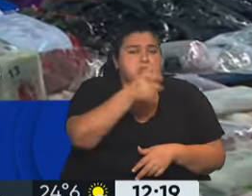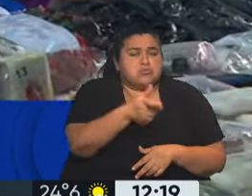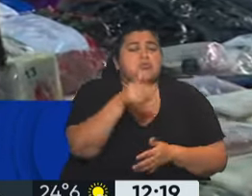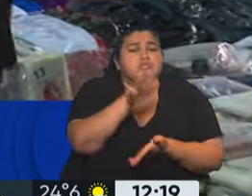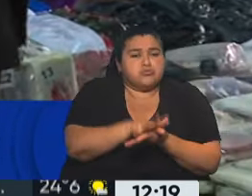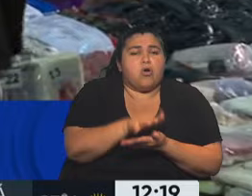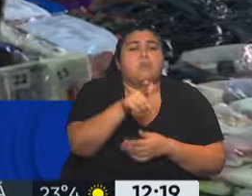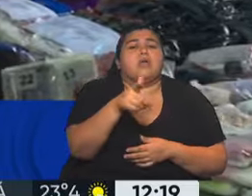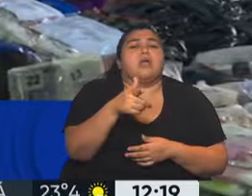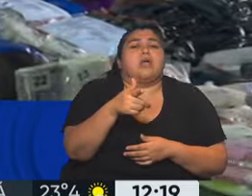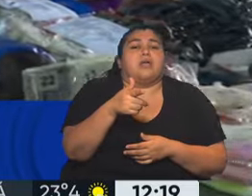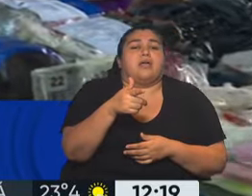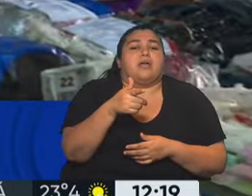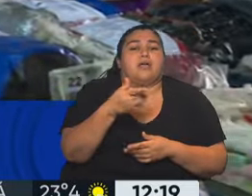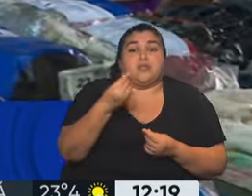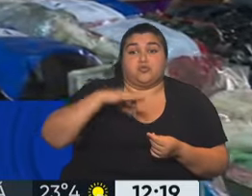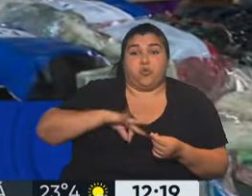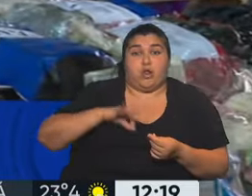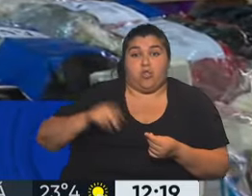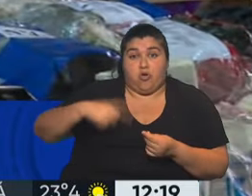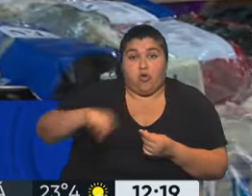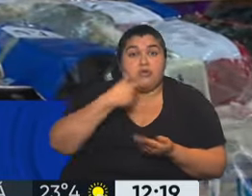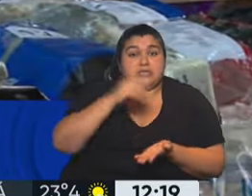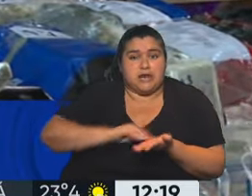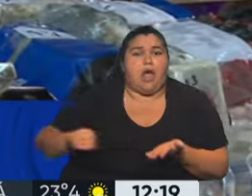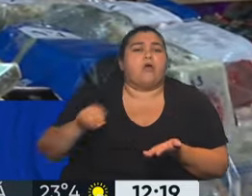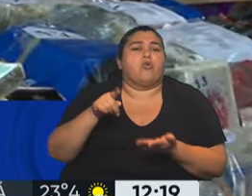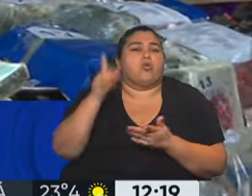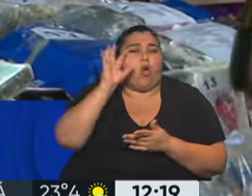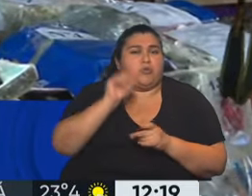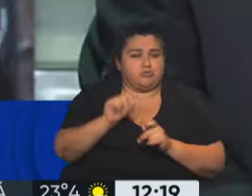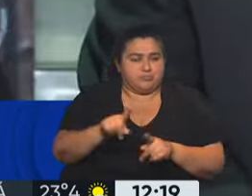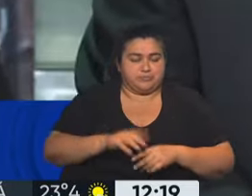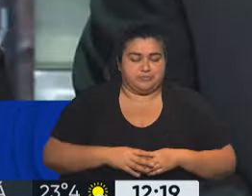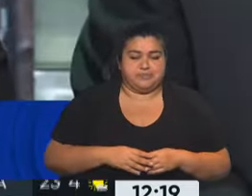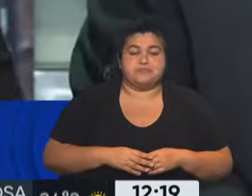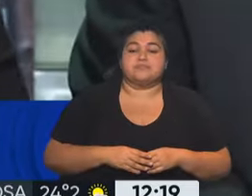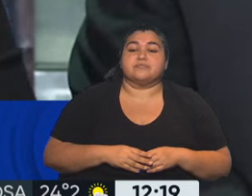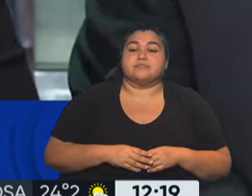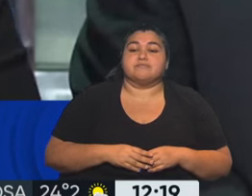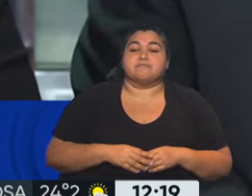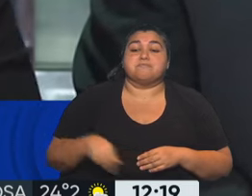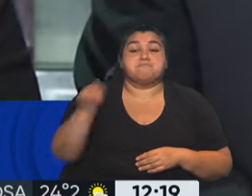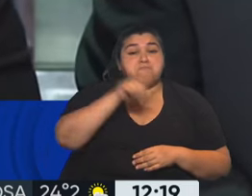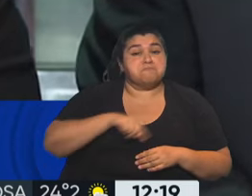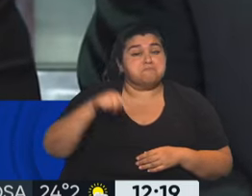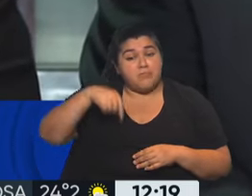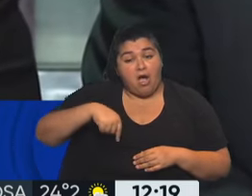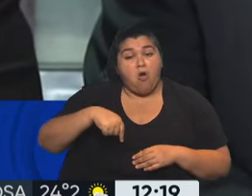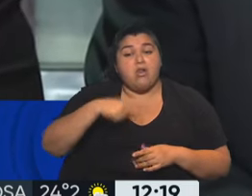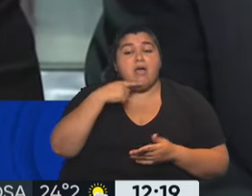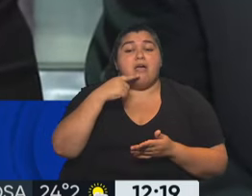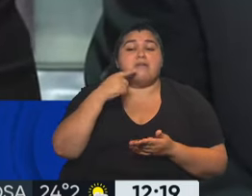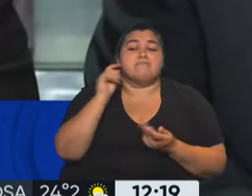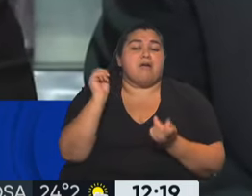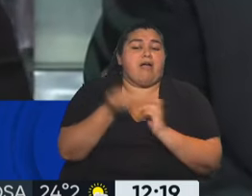al aumento de las dietas de los senadores. Como verán, acá lo que cambia